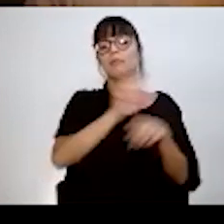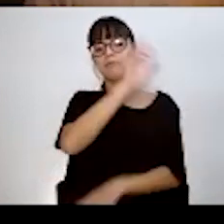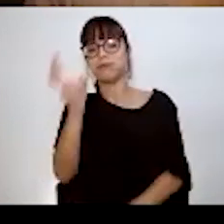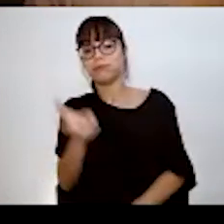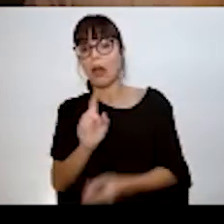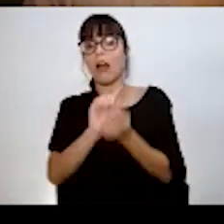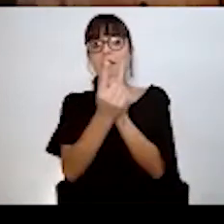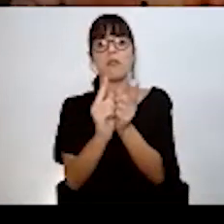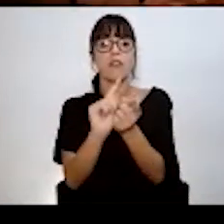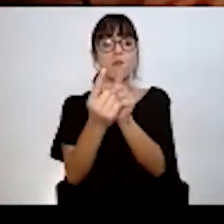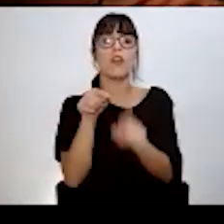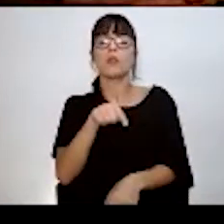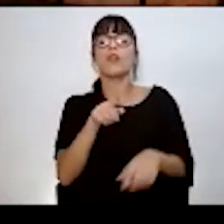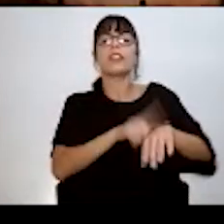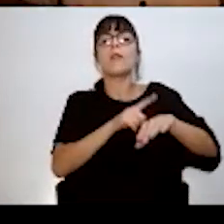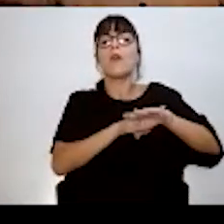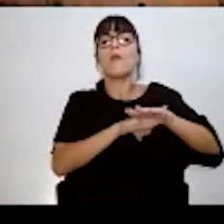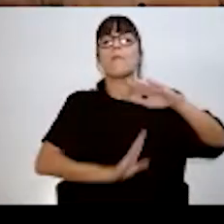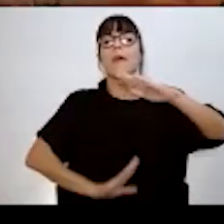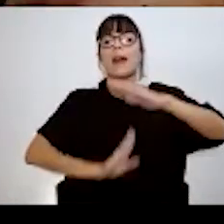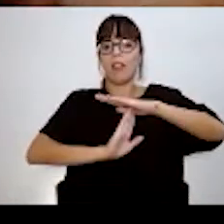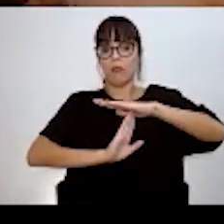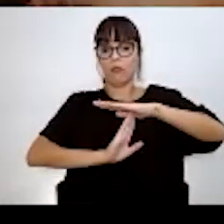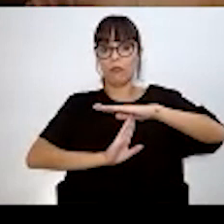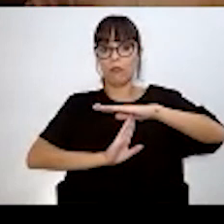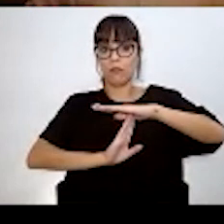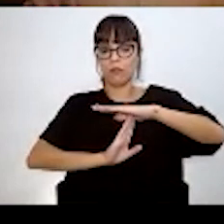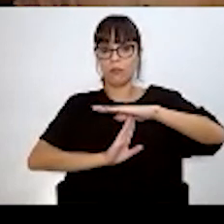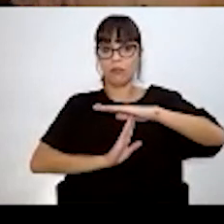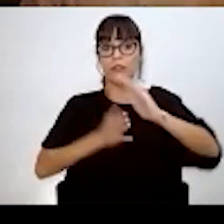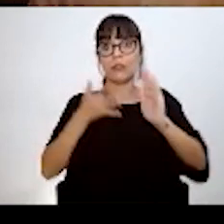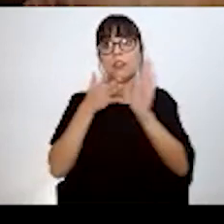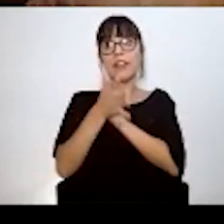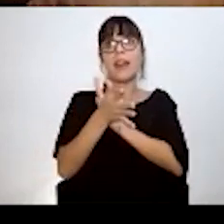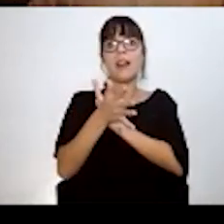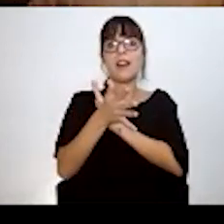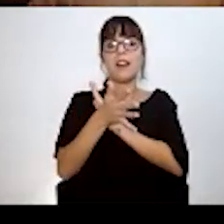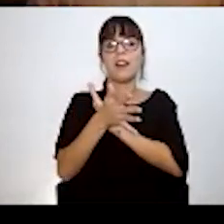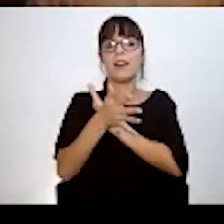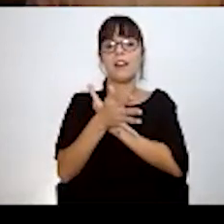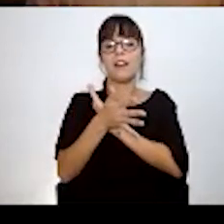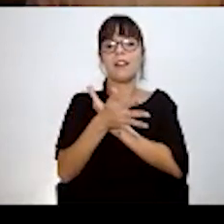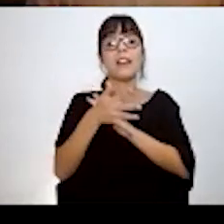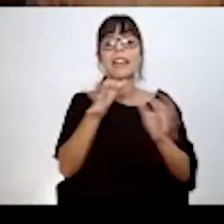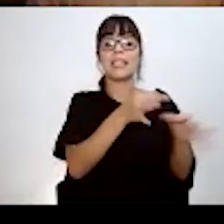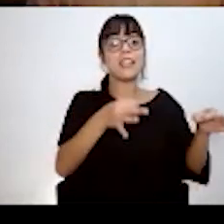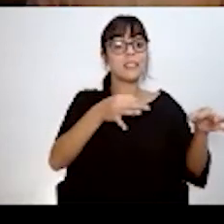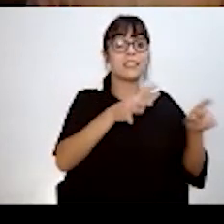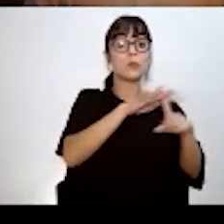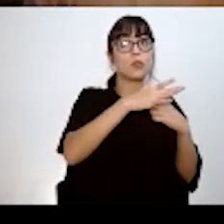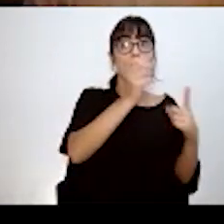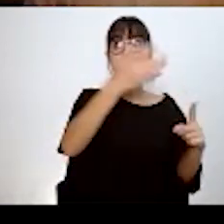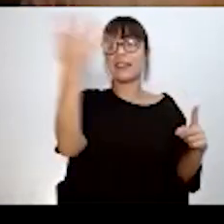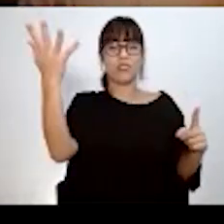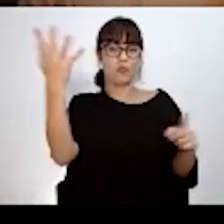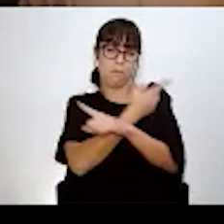anacrónicos entre sí. Es decir, estamos ante una realidad que no tiene nada que ver con ninguna otra realidad ajena a nuestro territorio. Y